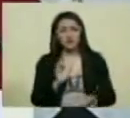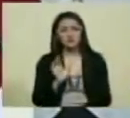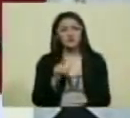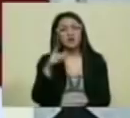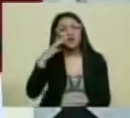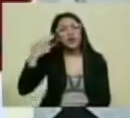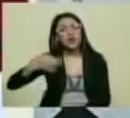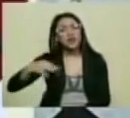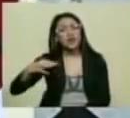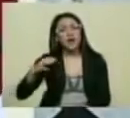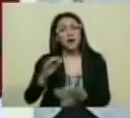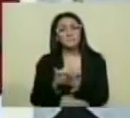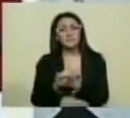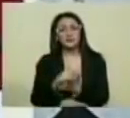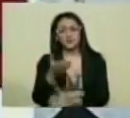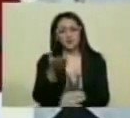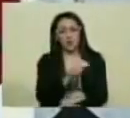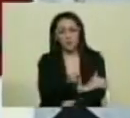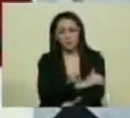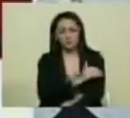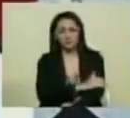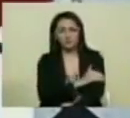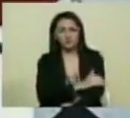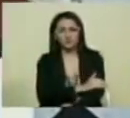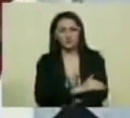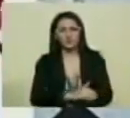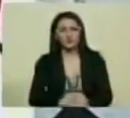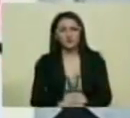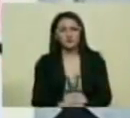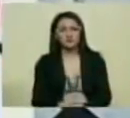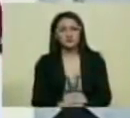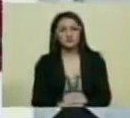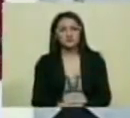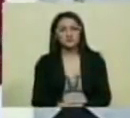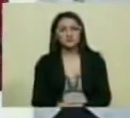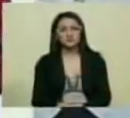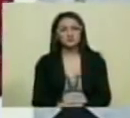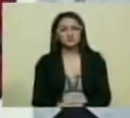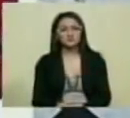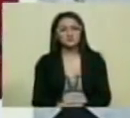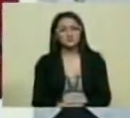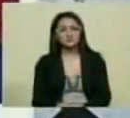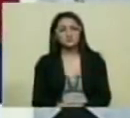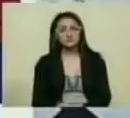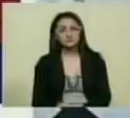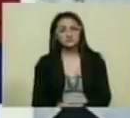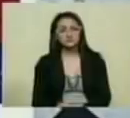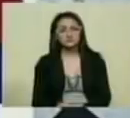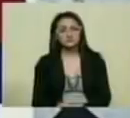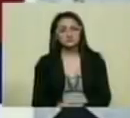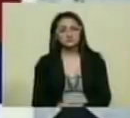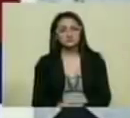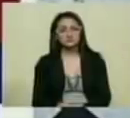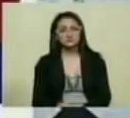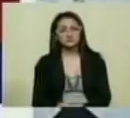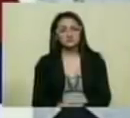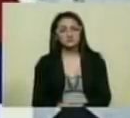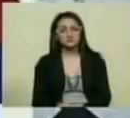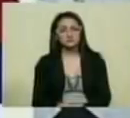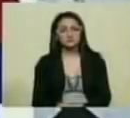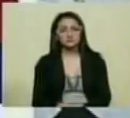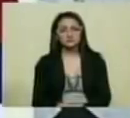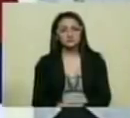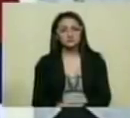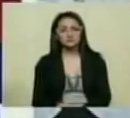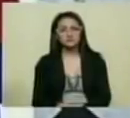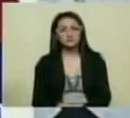oposición que ellos van a llegar, estornudan y a nosotros nos va a dar gripe. No, no va a ser así. El día